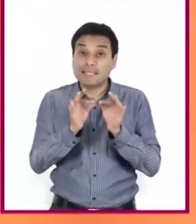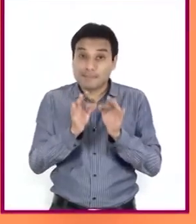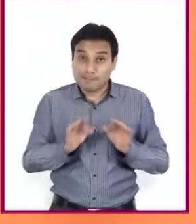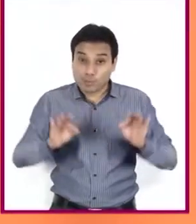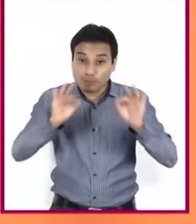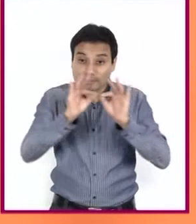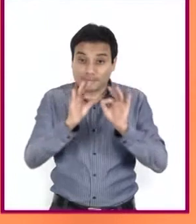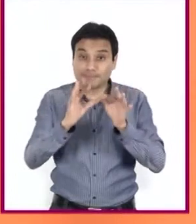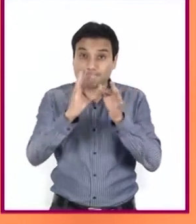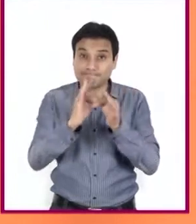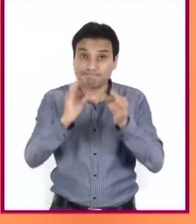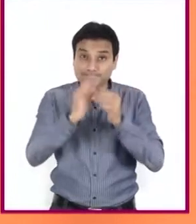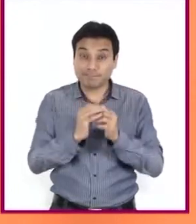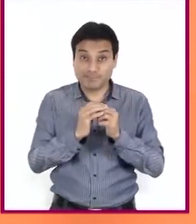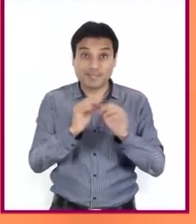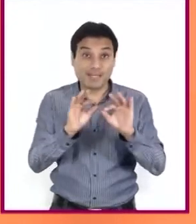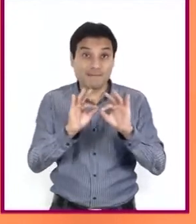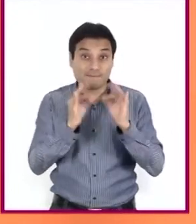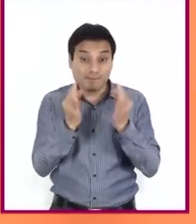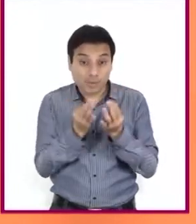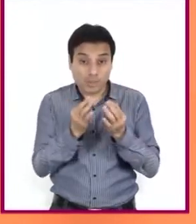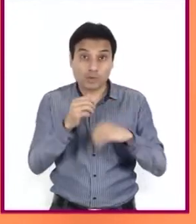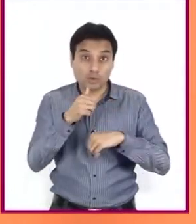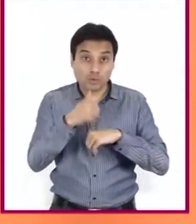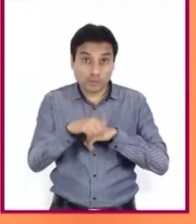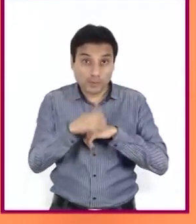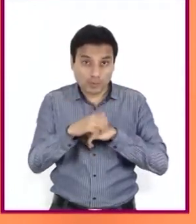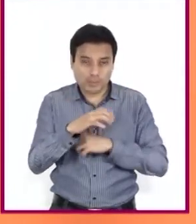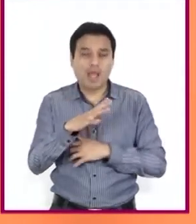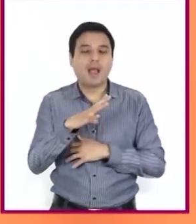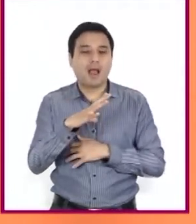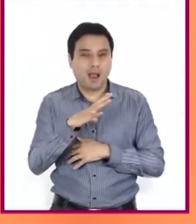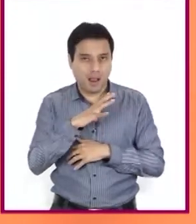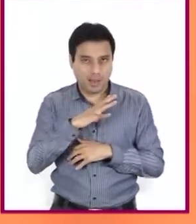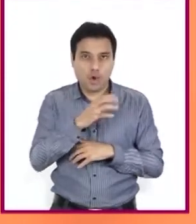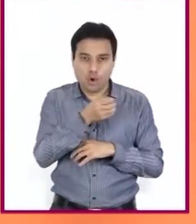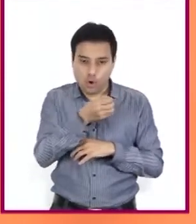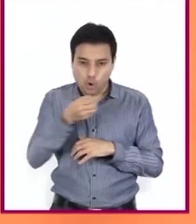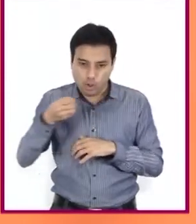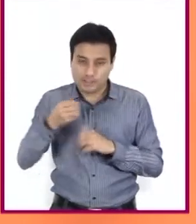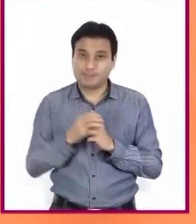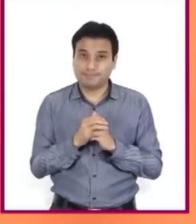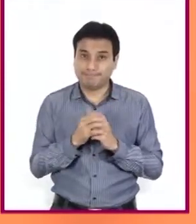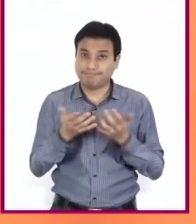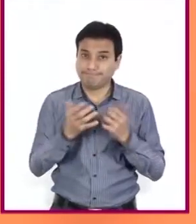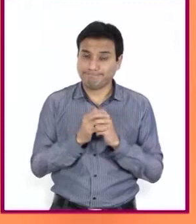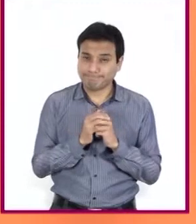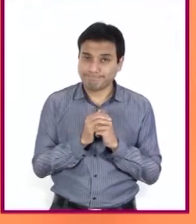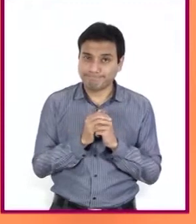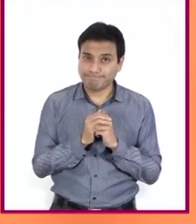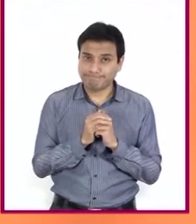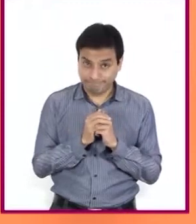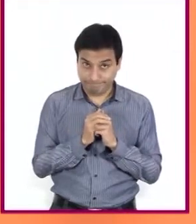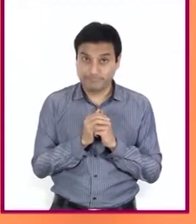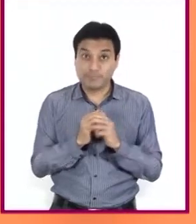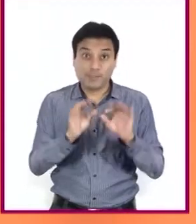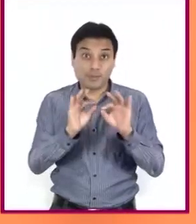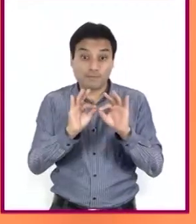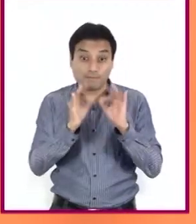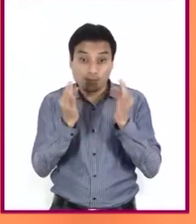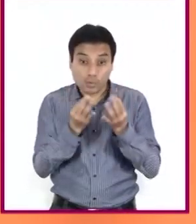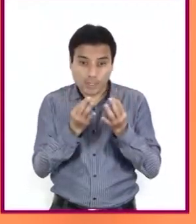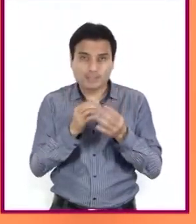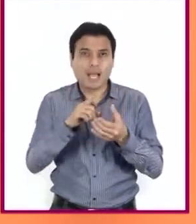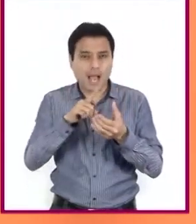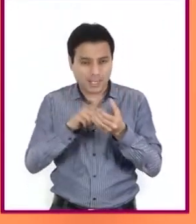existe un orden en las figuras y en los números. Hay sucesiones de figuras que son un conjunto de números representado